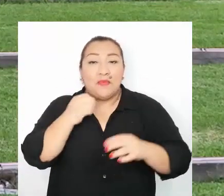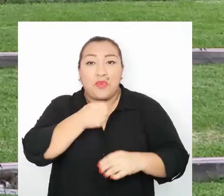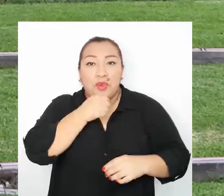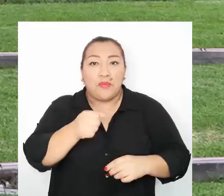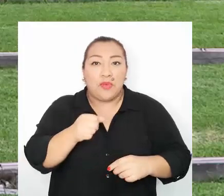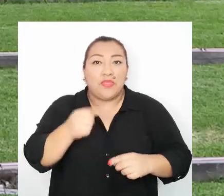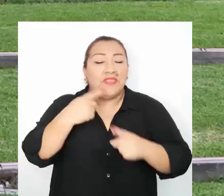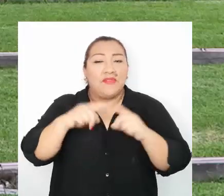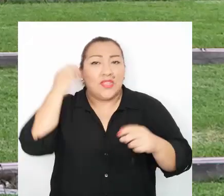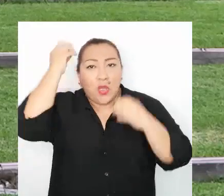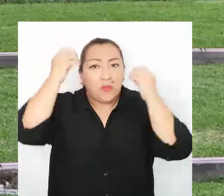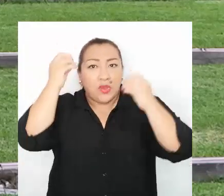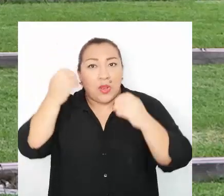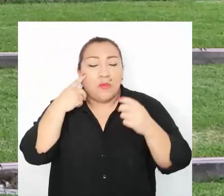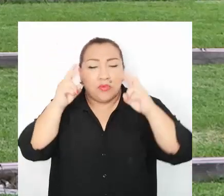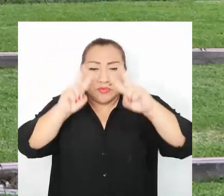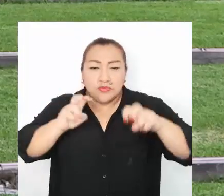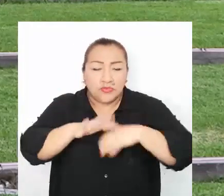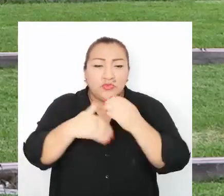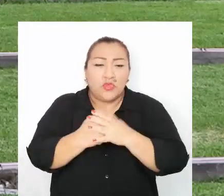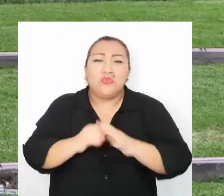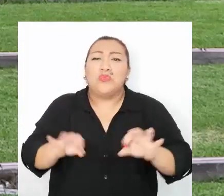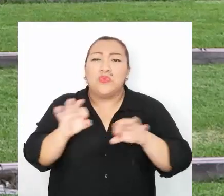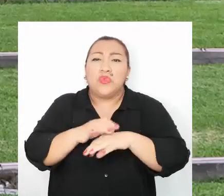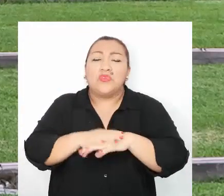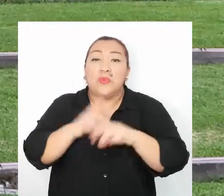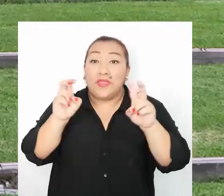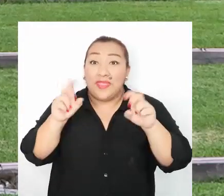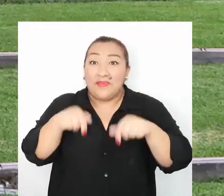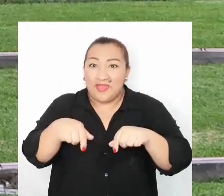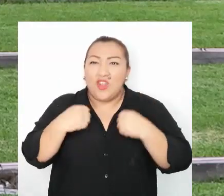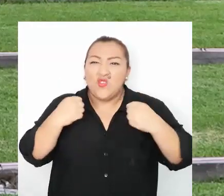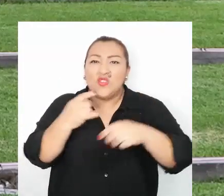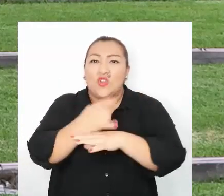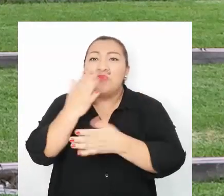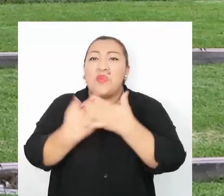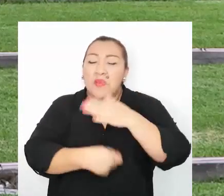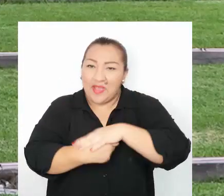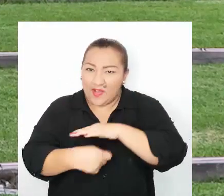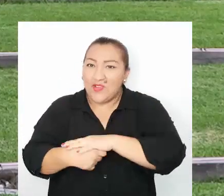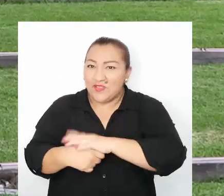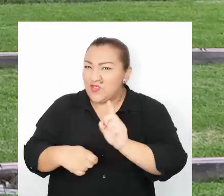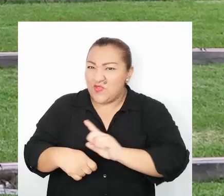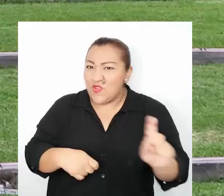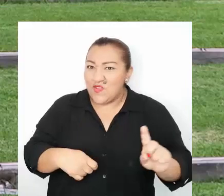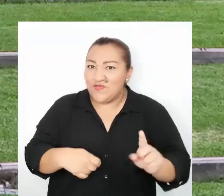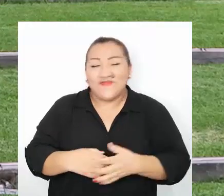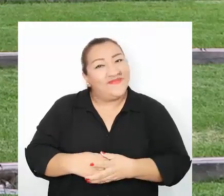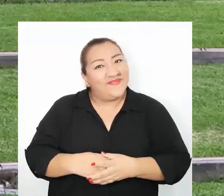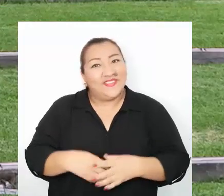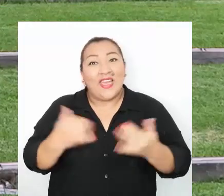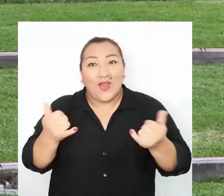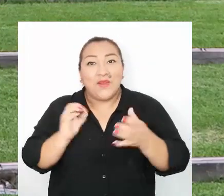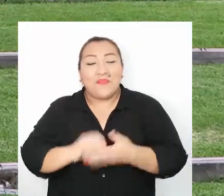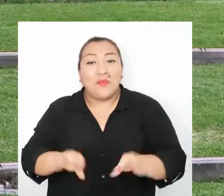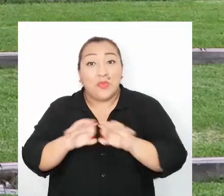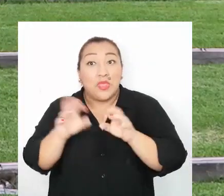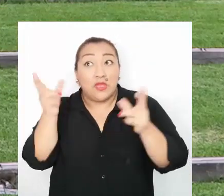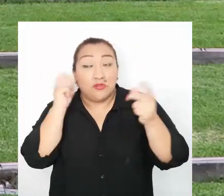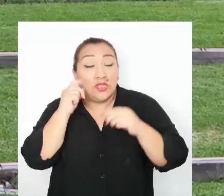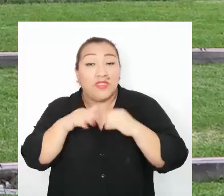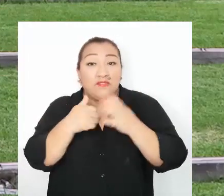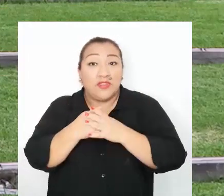nuestro programa Puntos de Vista, con el análisis y reflexión sobre temas relacionados a la lucha contra la corrupción. Recuerda que también lo